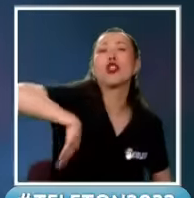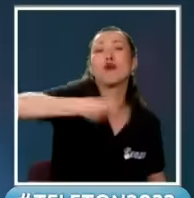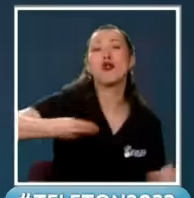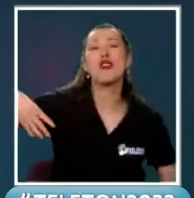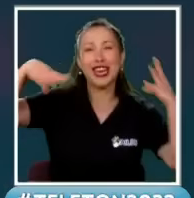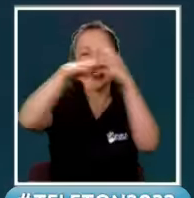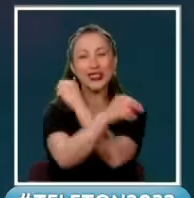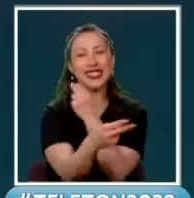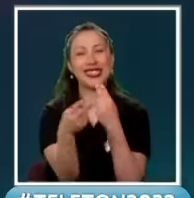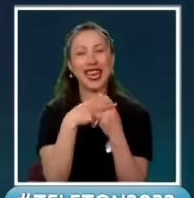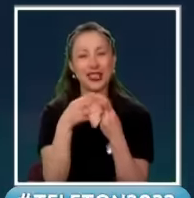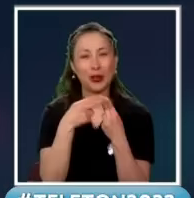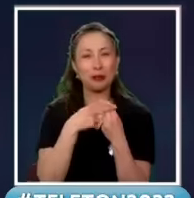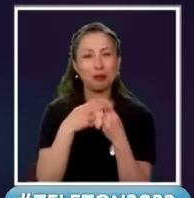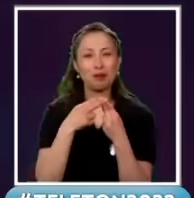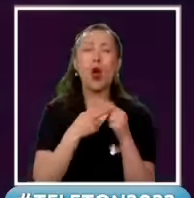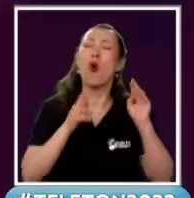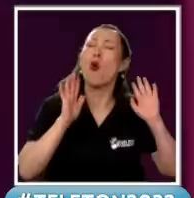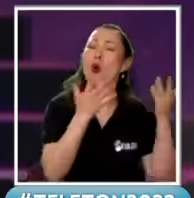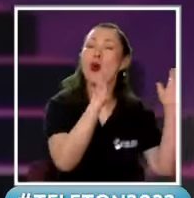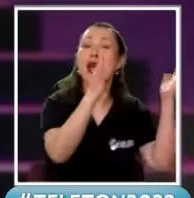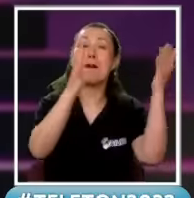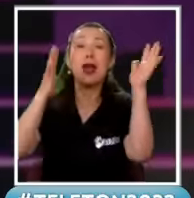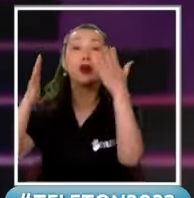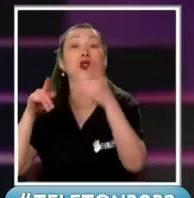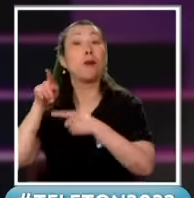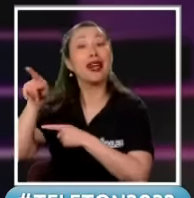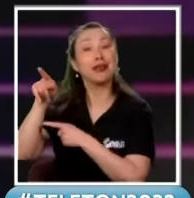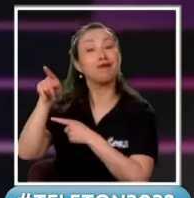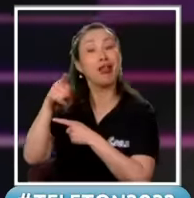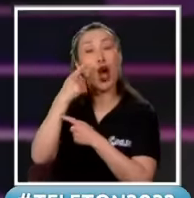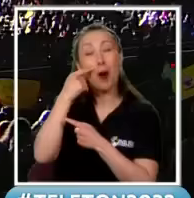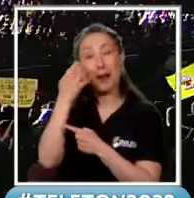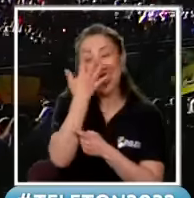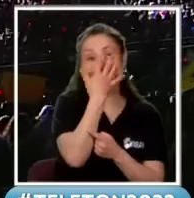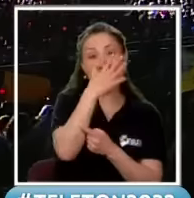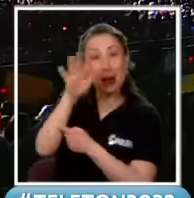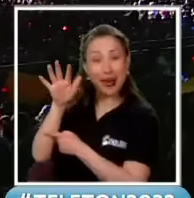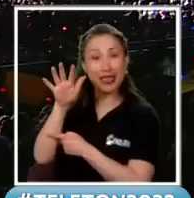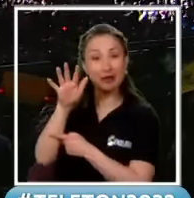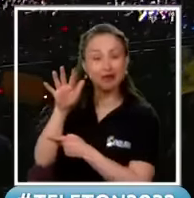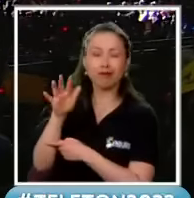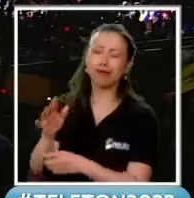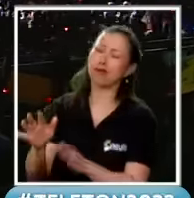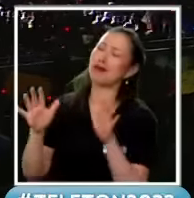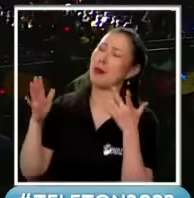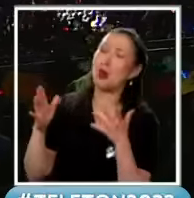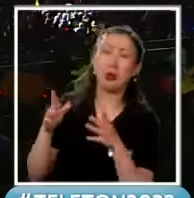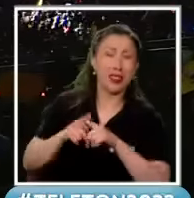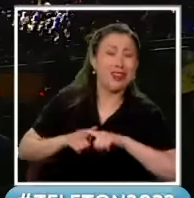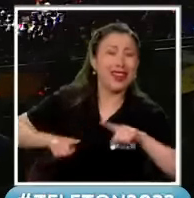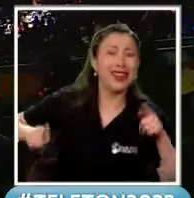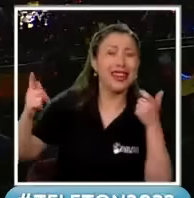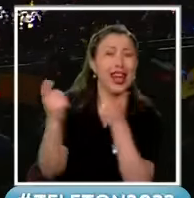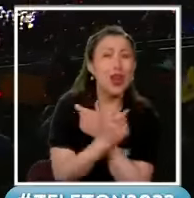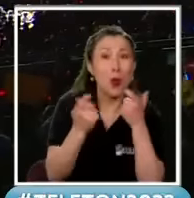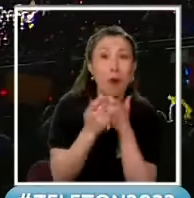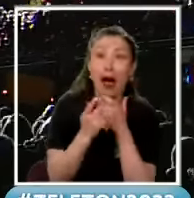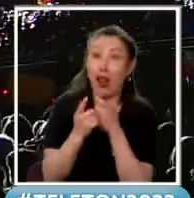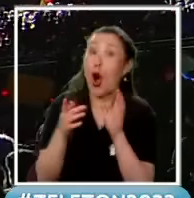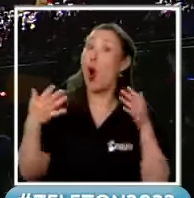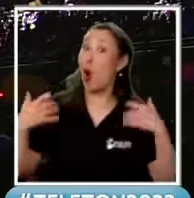Teletón! ¡Gran aplauso para Stefan Kramer! ¡Extraordinario trabajo! ¡Nuevo, diferente,